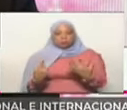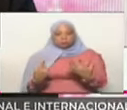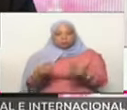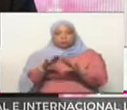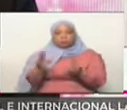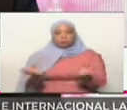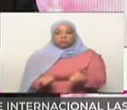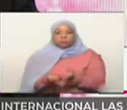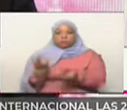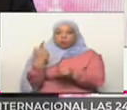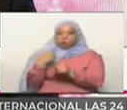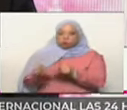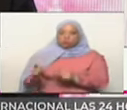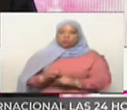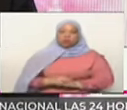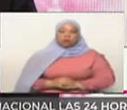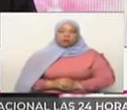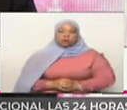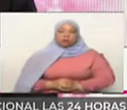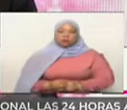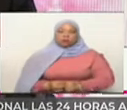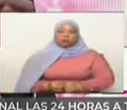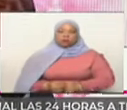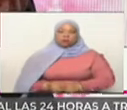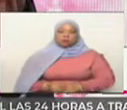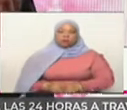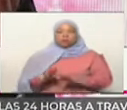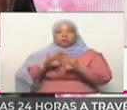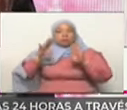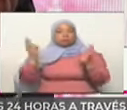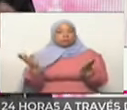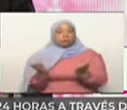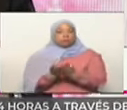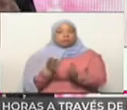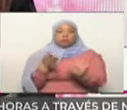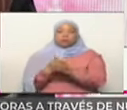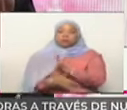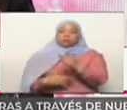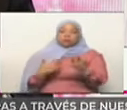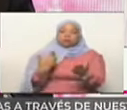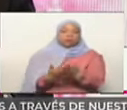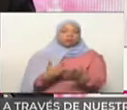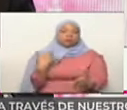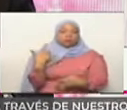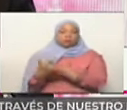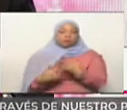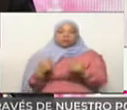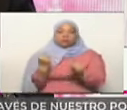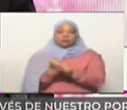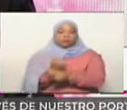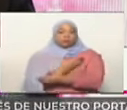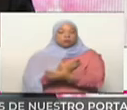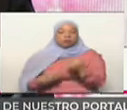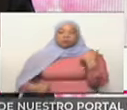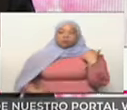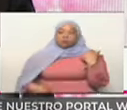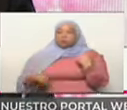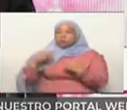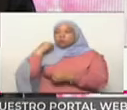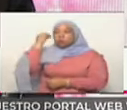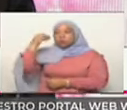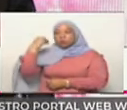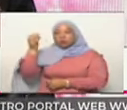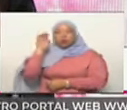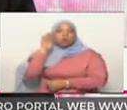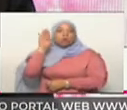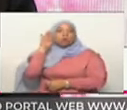mundo multicéntrico, de múltiples centros de poder, soñando con el